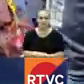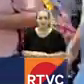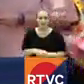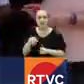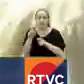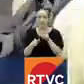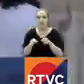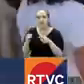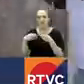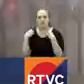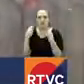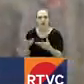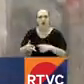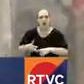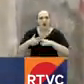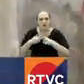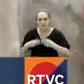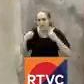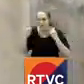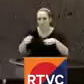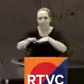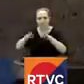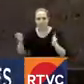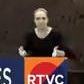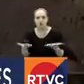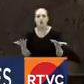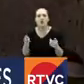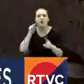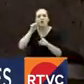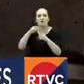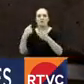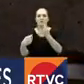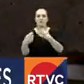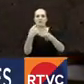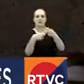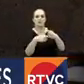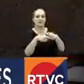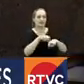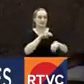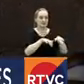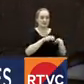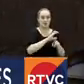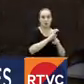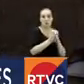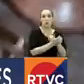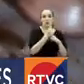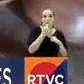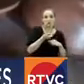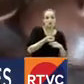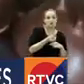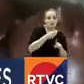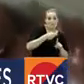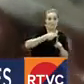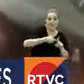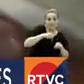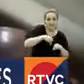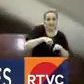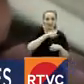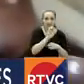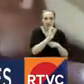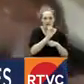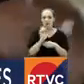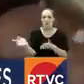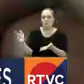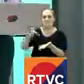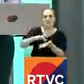recibieron muebles y herramientas para impulsar la comercialización de sus oficios y la Secretaría de Cultura anunció que este mes participarán en una feria